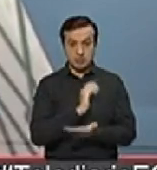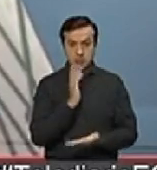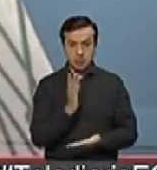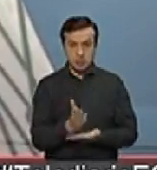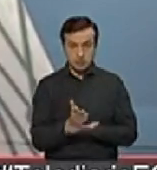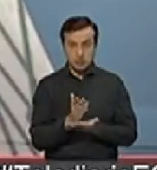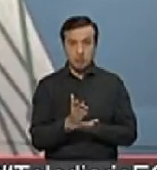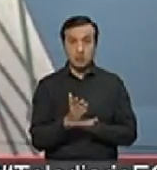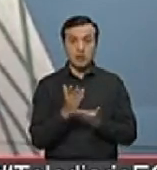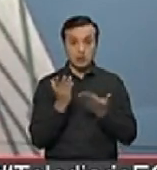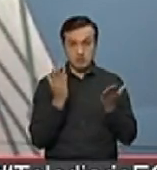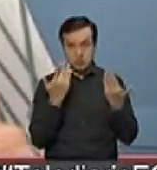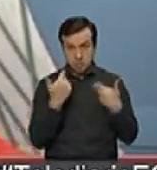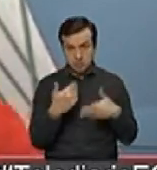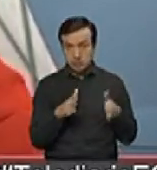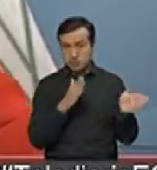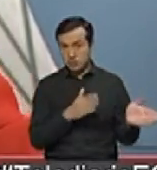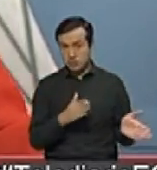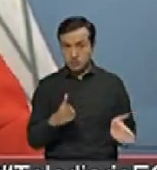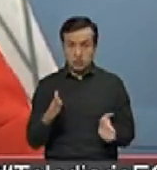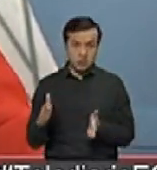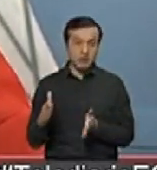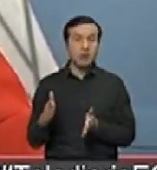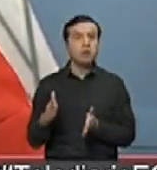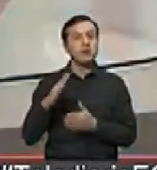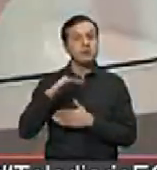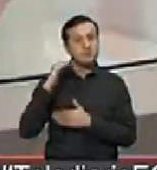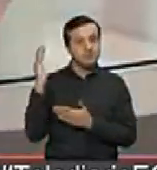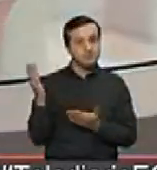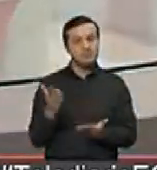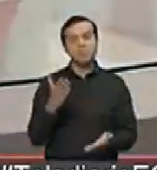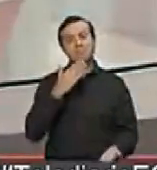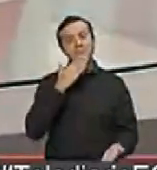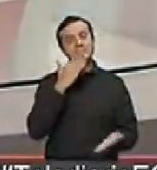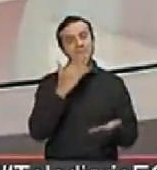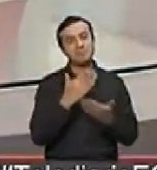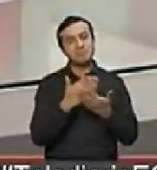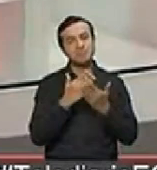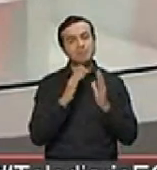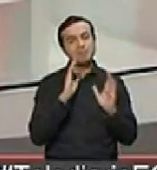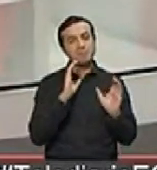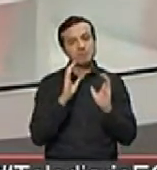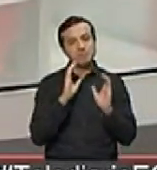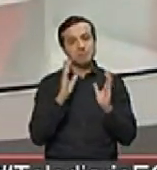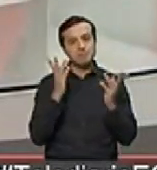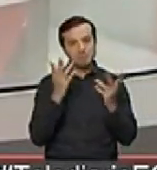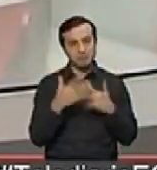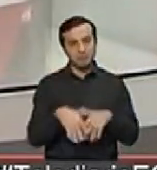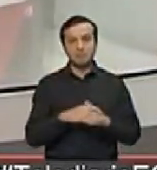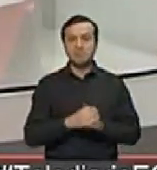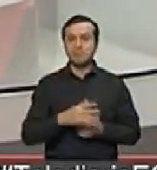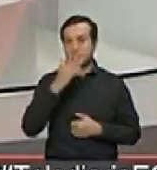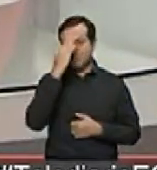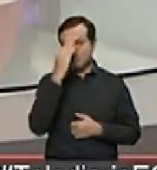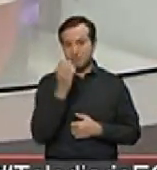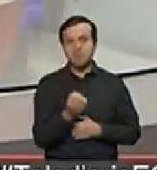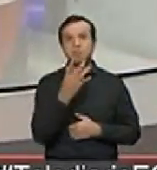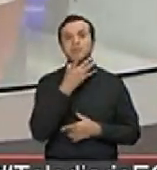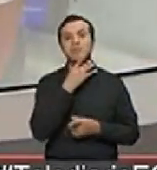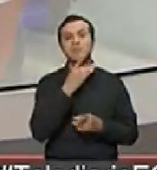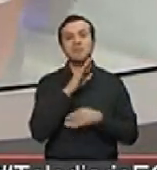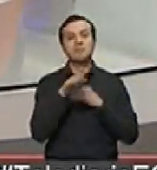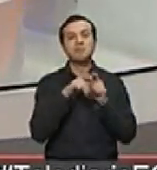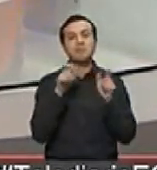en este mes o en los próximos meses. Bienvenido, ministro. Gracias por acompañarnos el día de hoy. Buenos días, Sofía. Un gusto y un saludo a todos